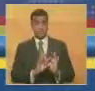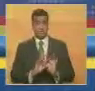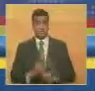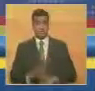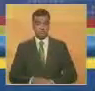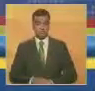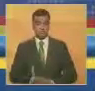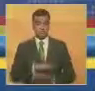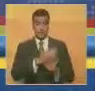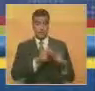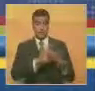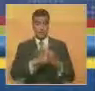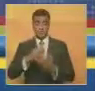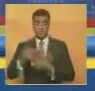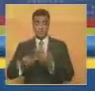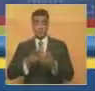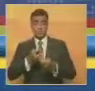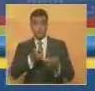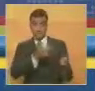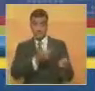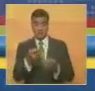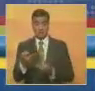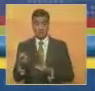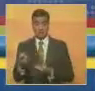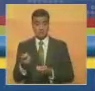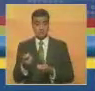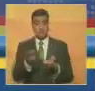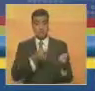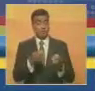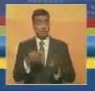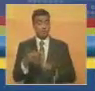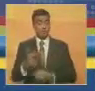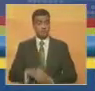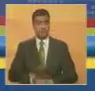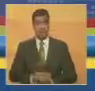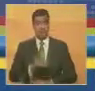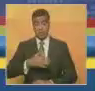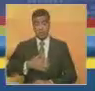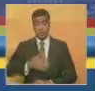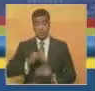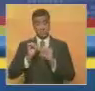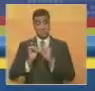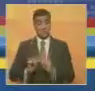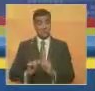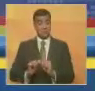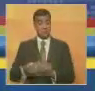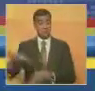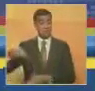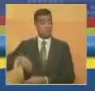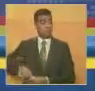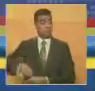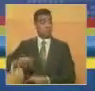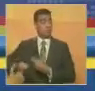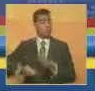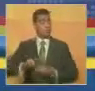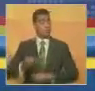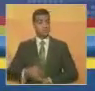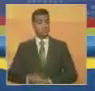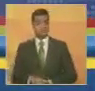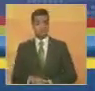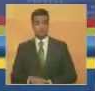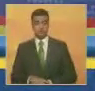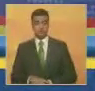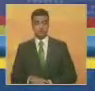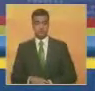ese circuito económico generó unas ganancias económicas que no pueden quedar en el bolsillo de los comerciantes sino que tienen que